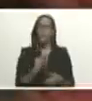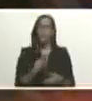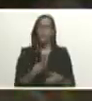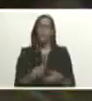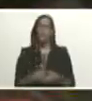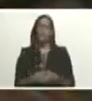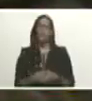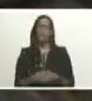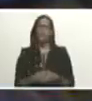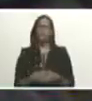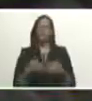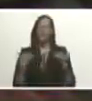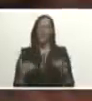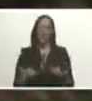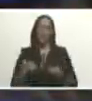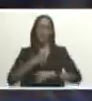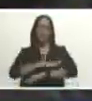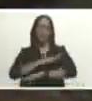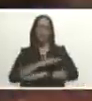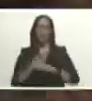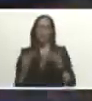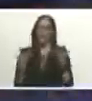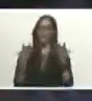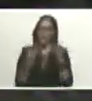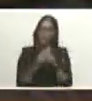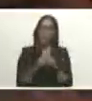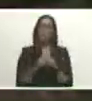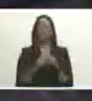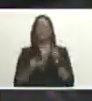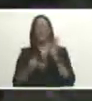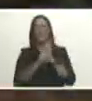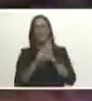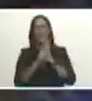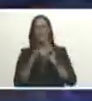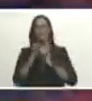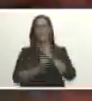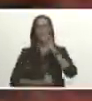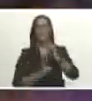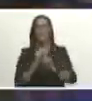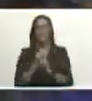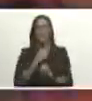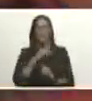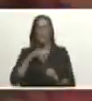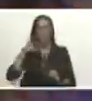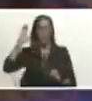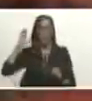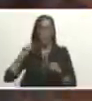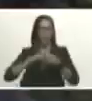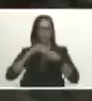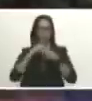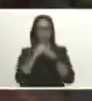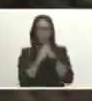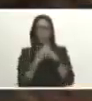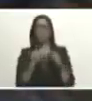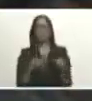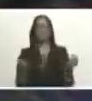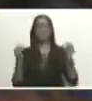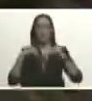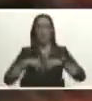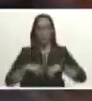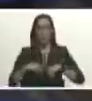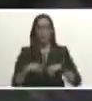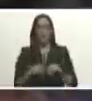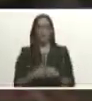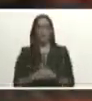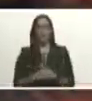que actuamos totalmente apegado a la normativa internacional de nuestros países aliados y nuestros tratados ratificados, igual